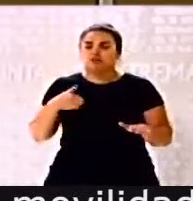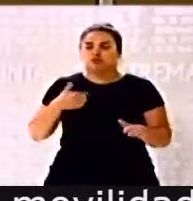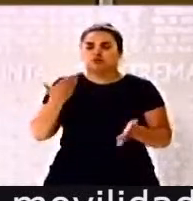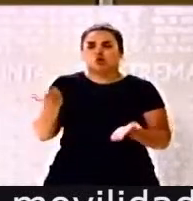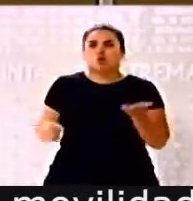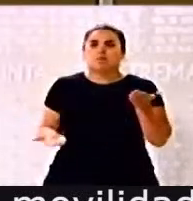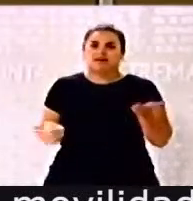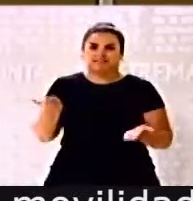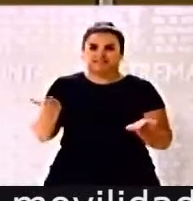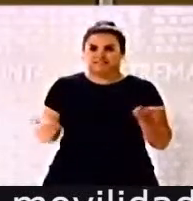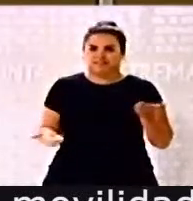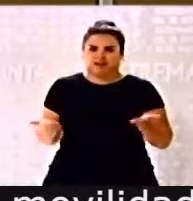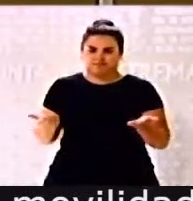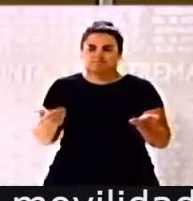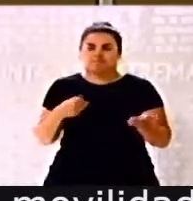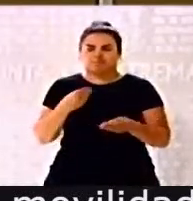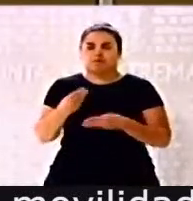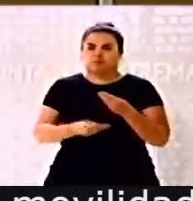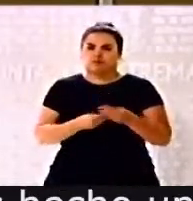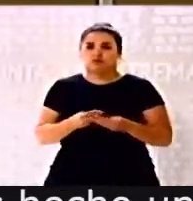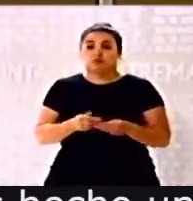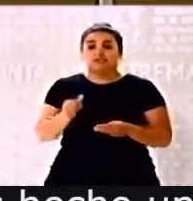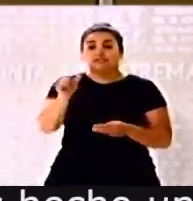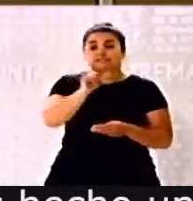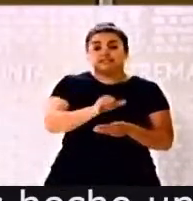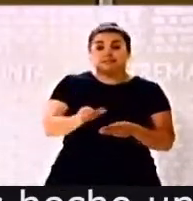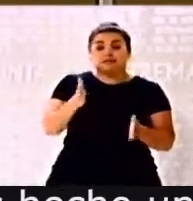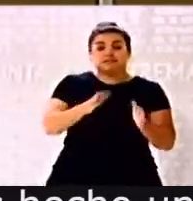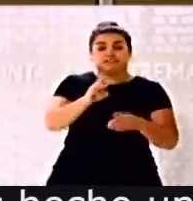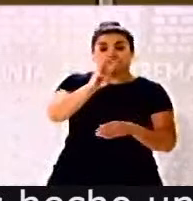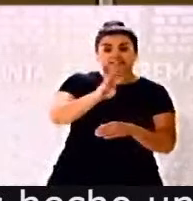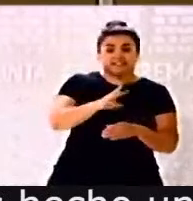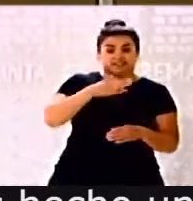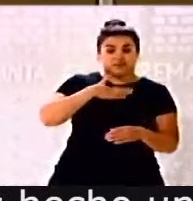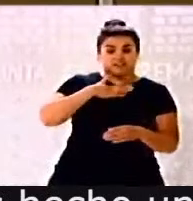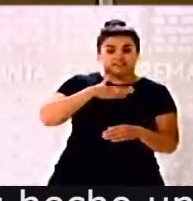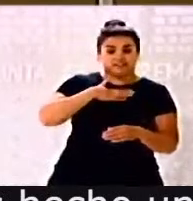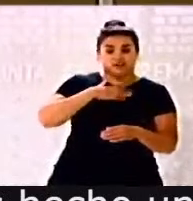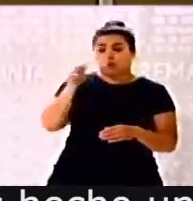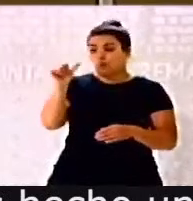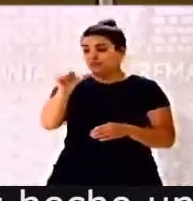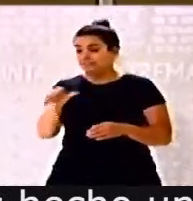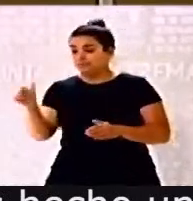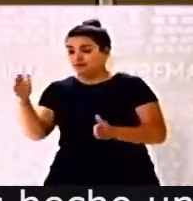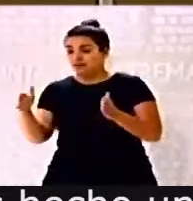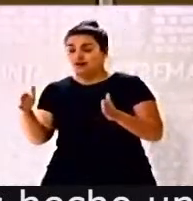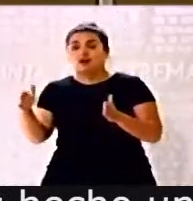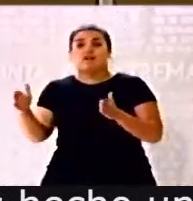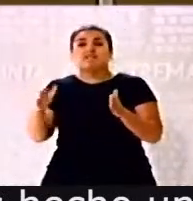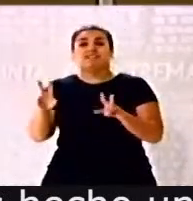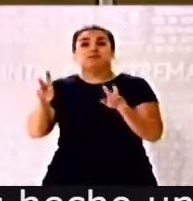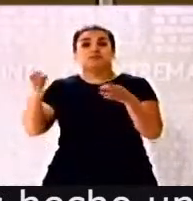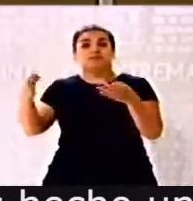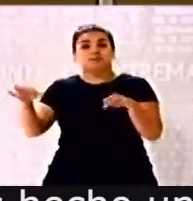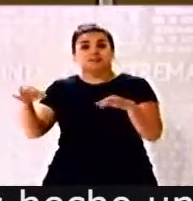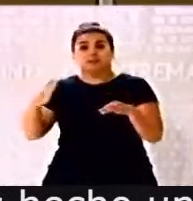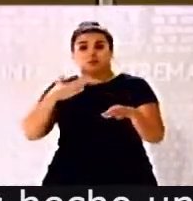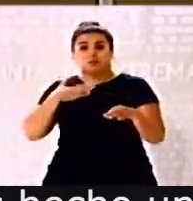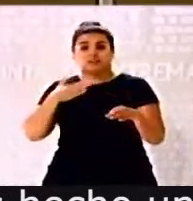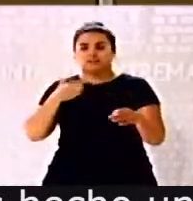comparativa entre una semana de la fase 3 nuestra y una semana de la fase de nueva normalidad